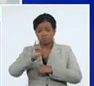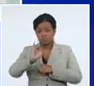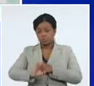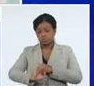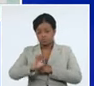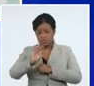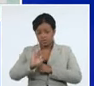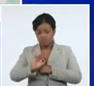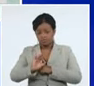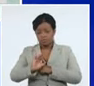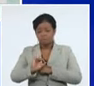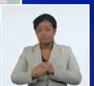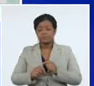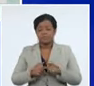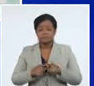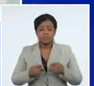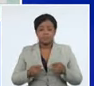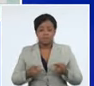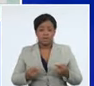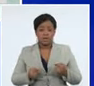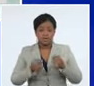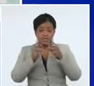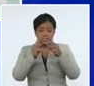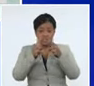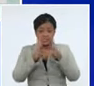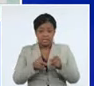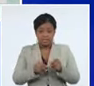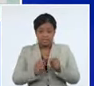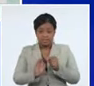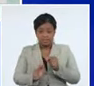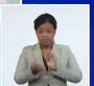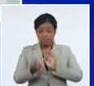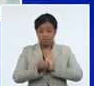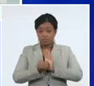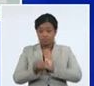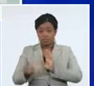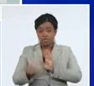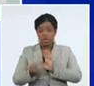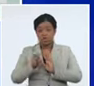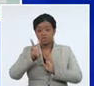99,6%, ya que de este número de casos diagnosticados,